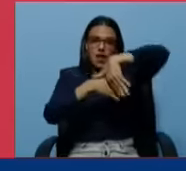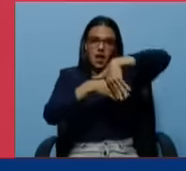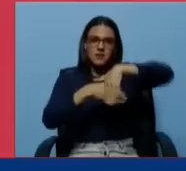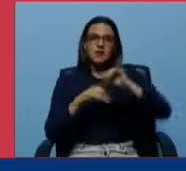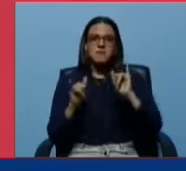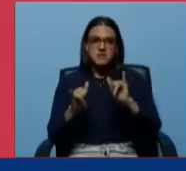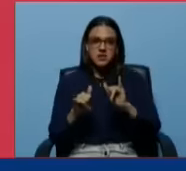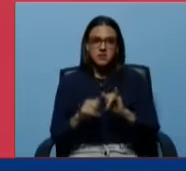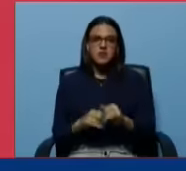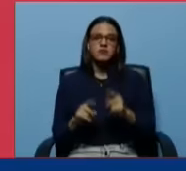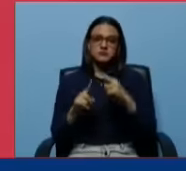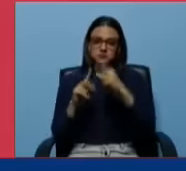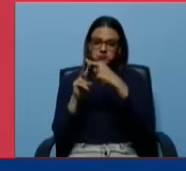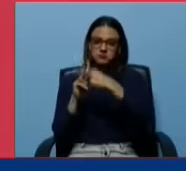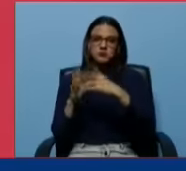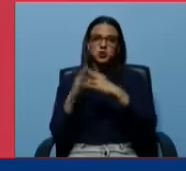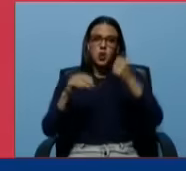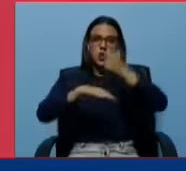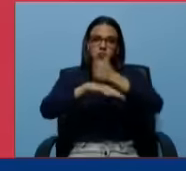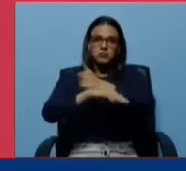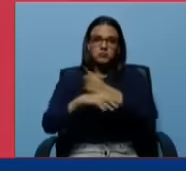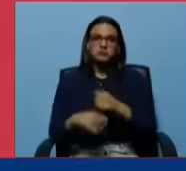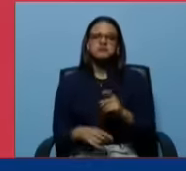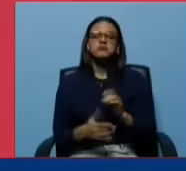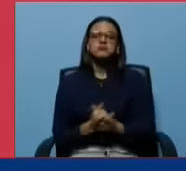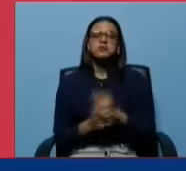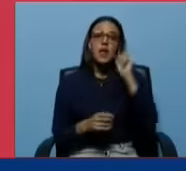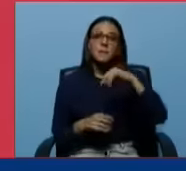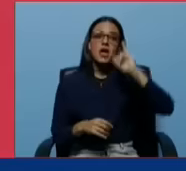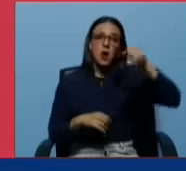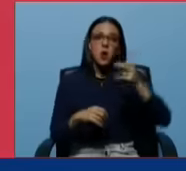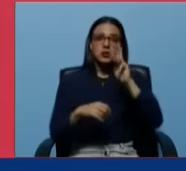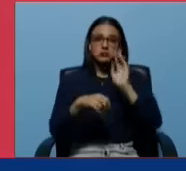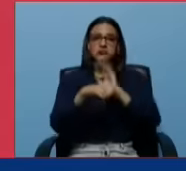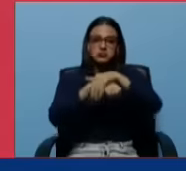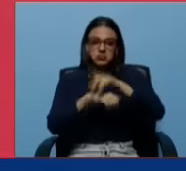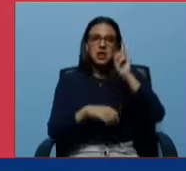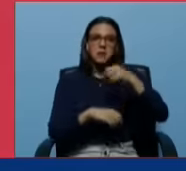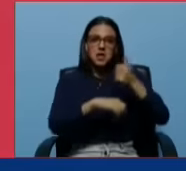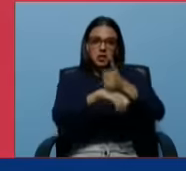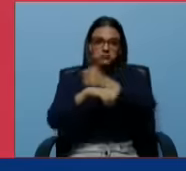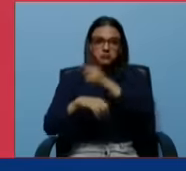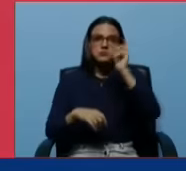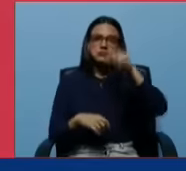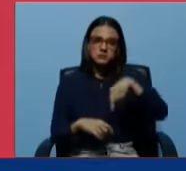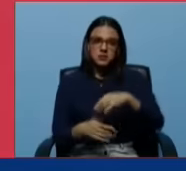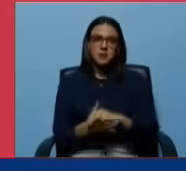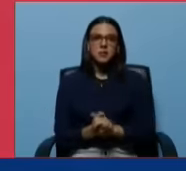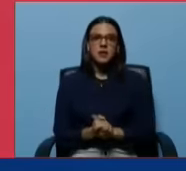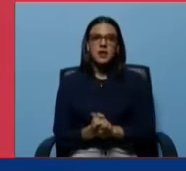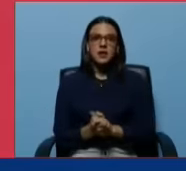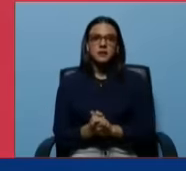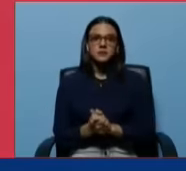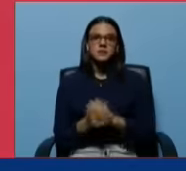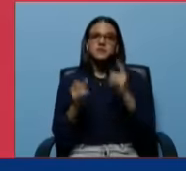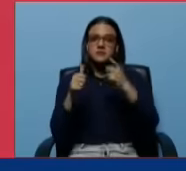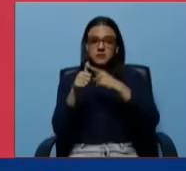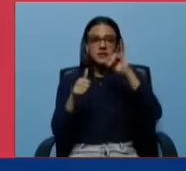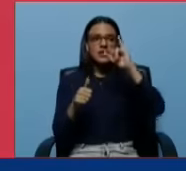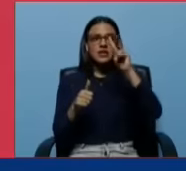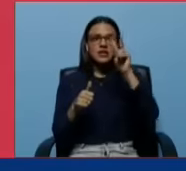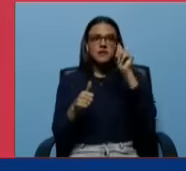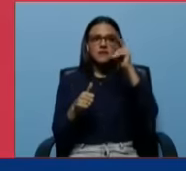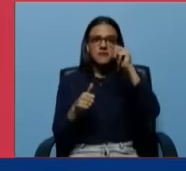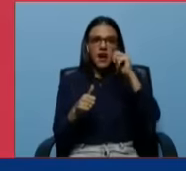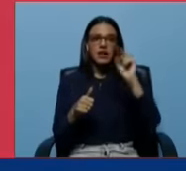compañero Jorge Arriaza, canciller de la República Bolivariana de Venezuela, Iván Gil,